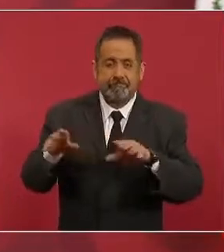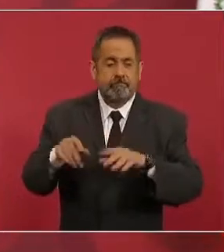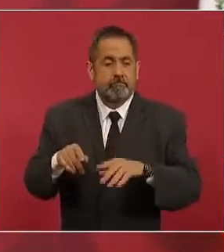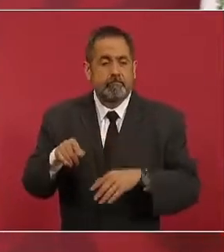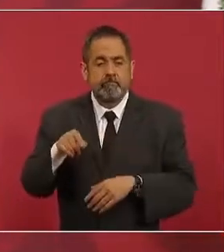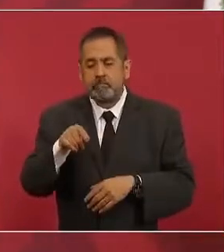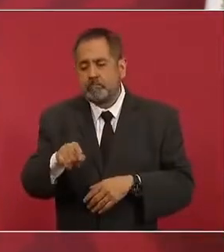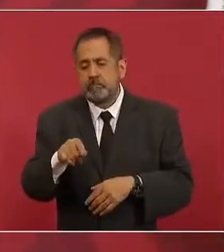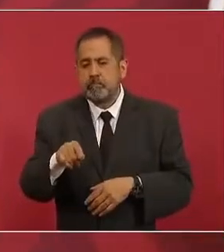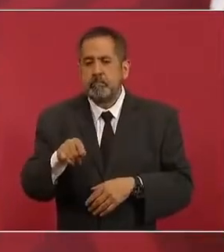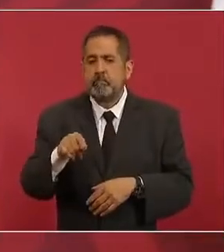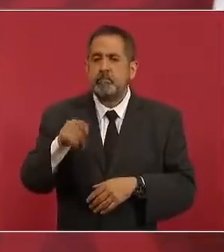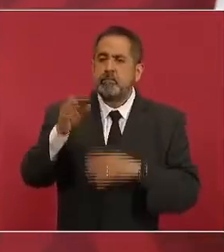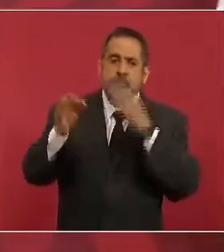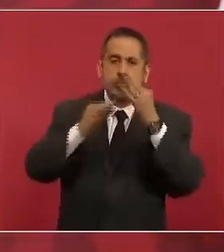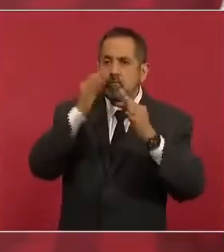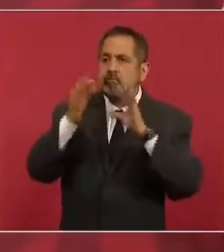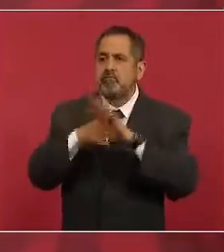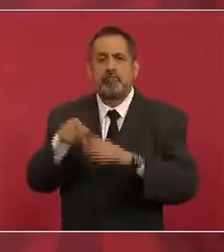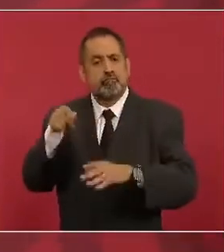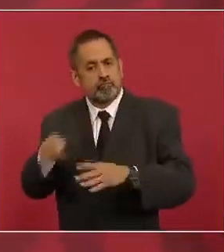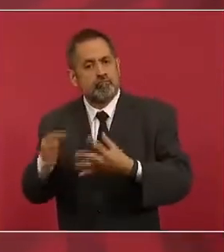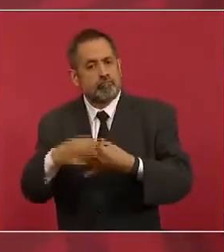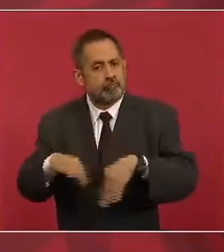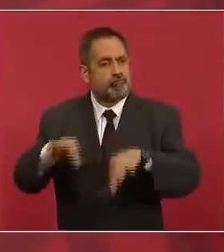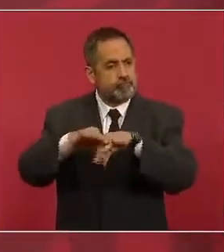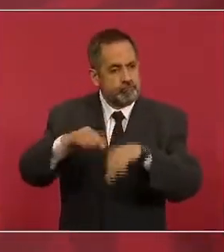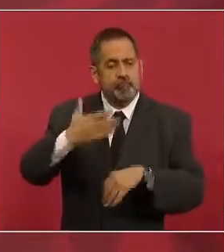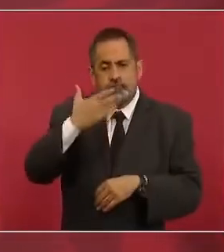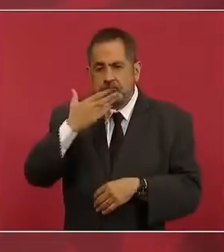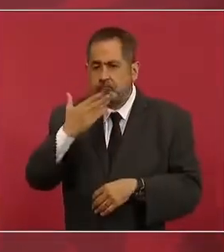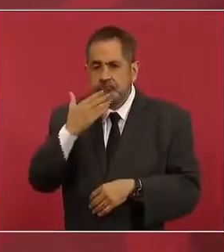importancia a este